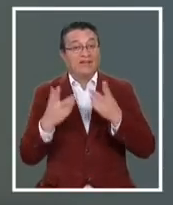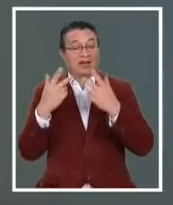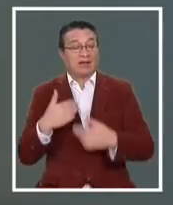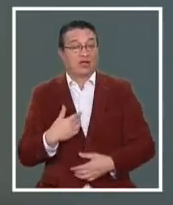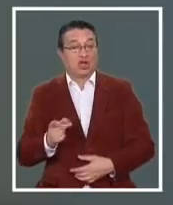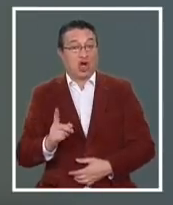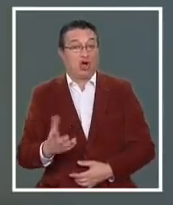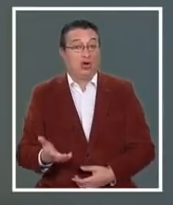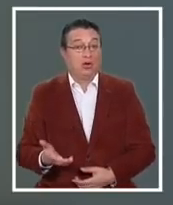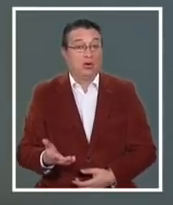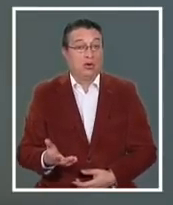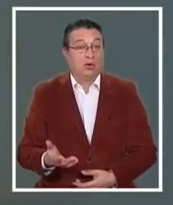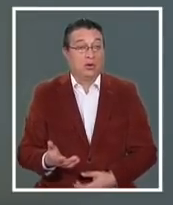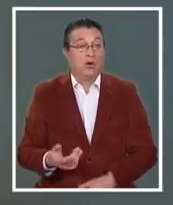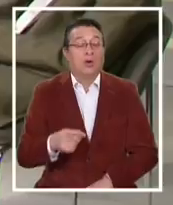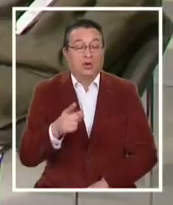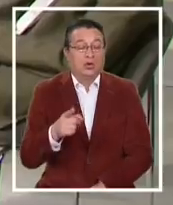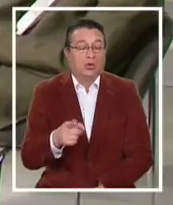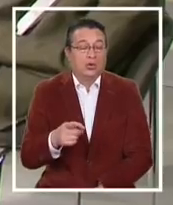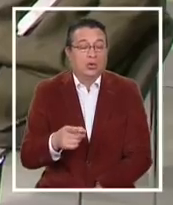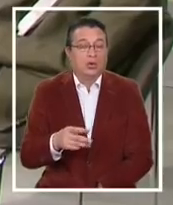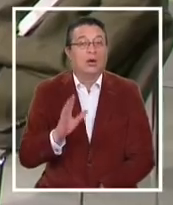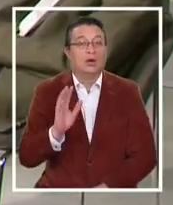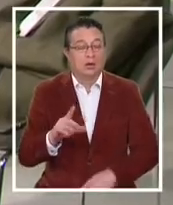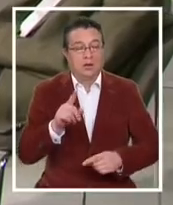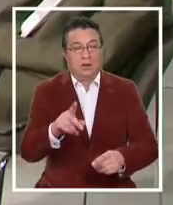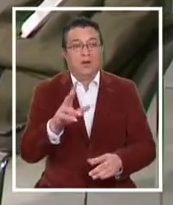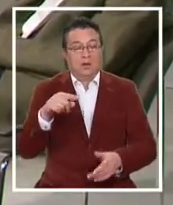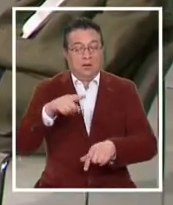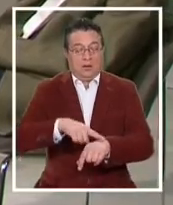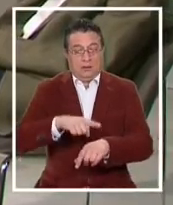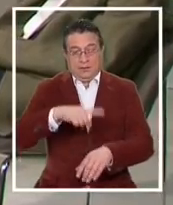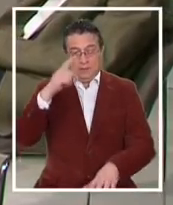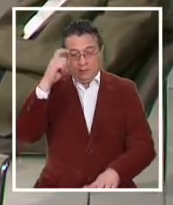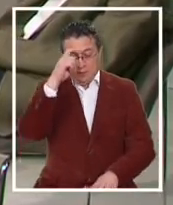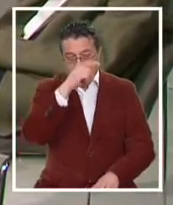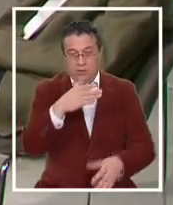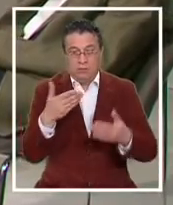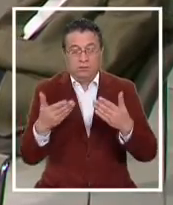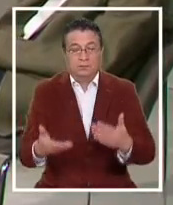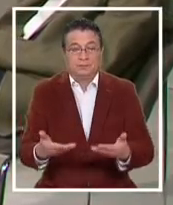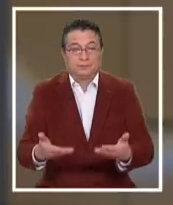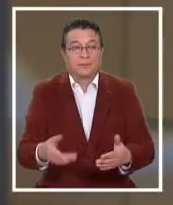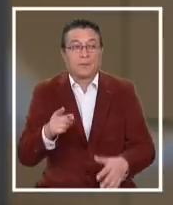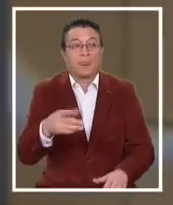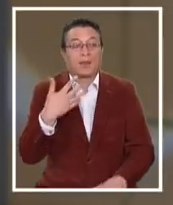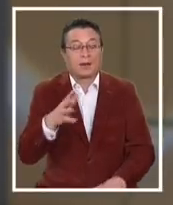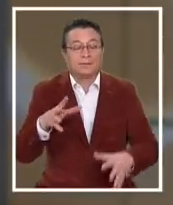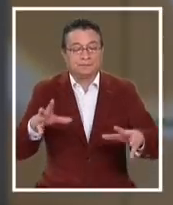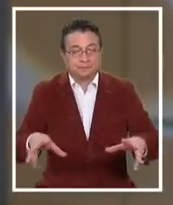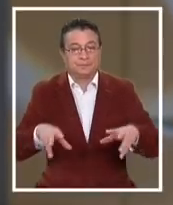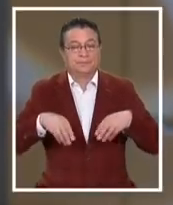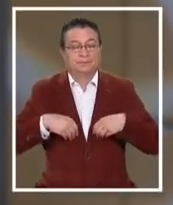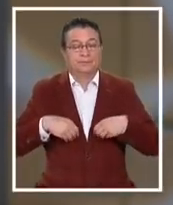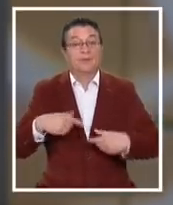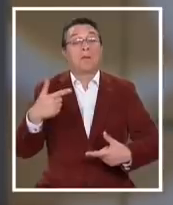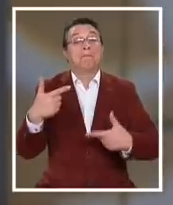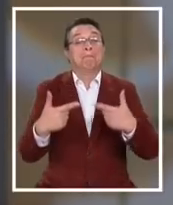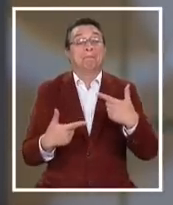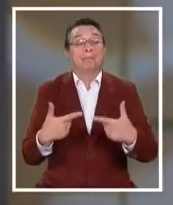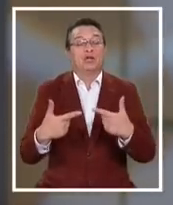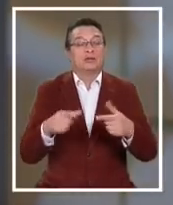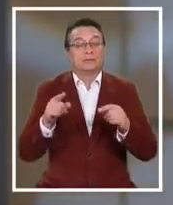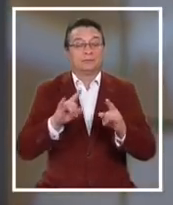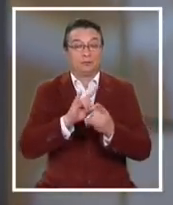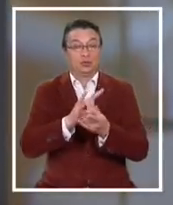Yo creo que en un momento de crisis como este, cuando se adoptan políticas que